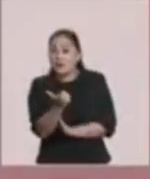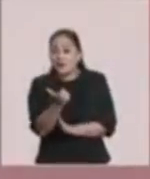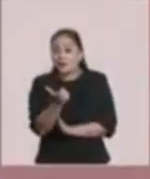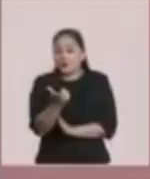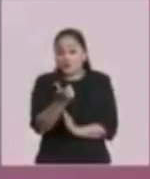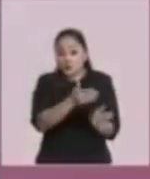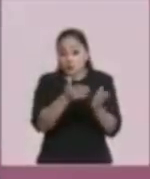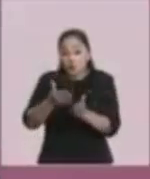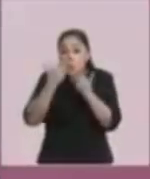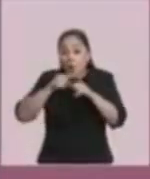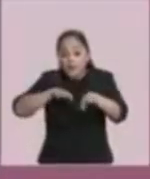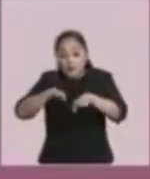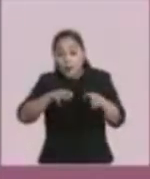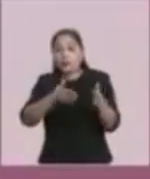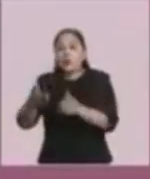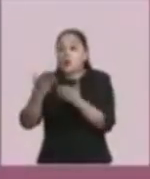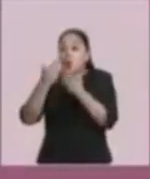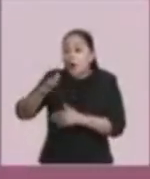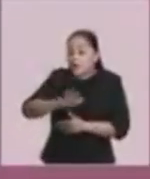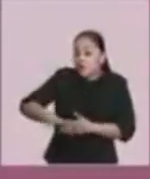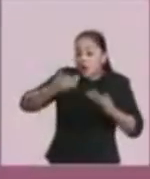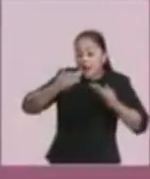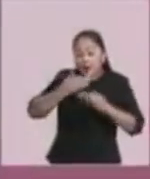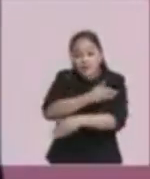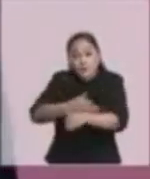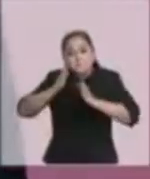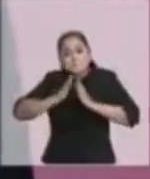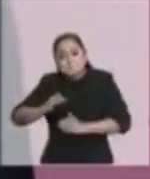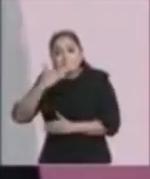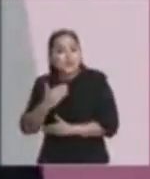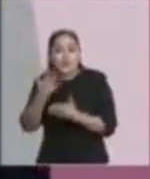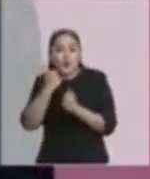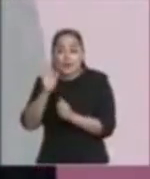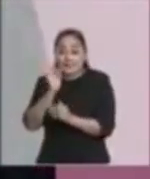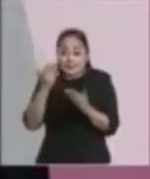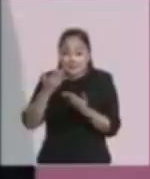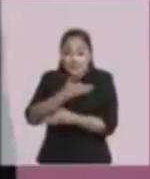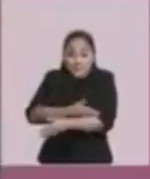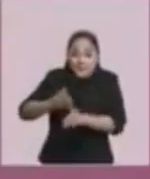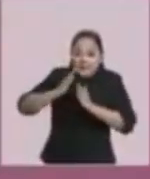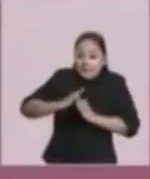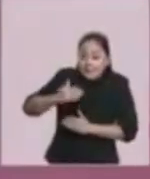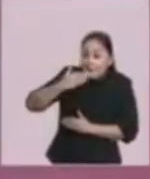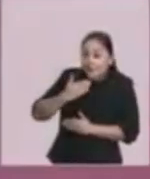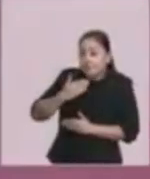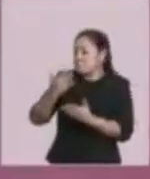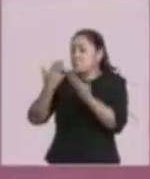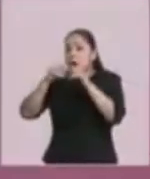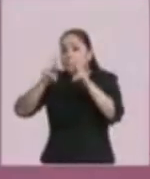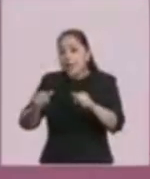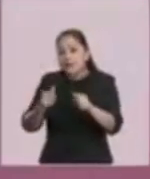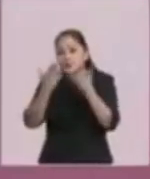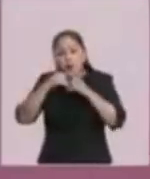no hay empleos. Si no hay empleos, no hay bienestar. Y si no hay bienestar, no puede haber paz y tranquilidad. Miren estos